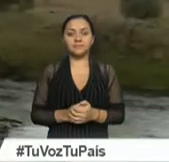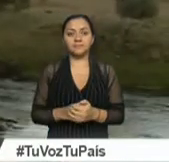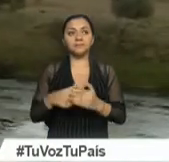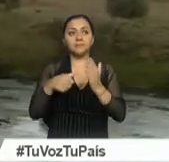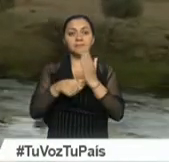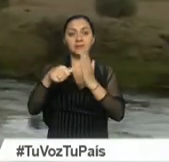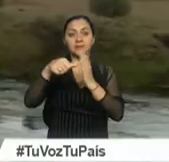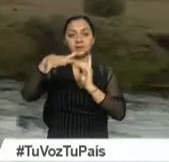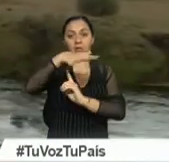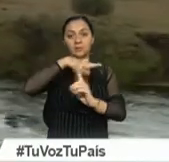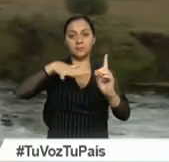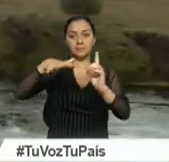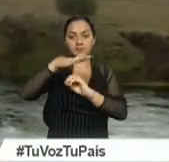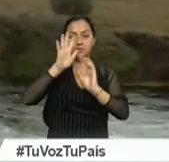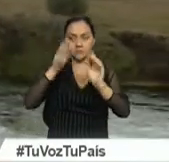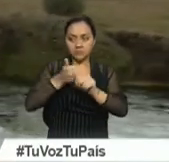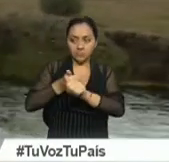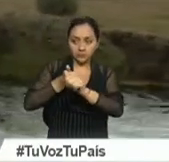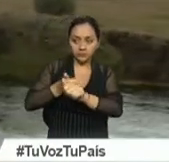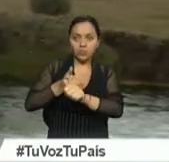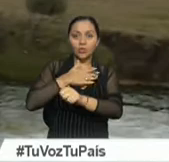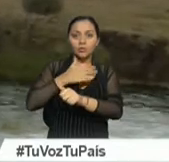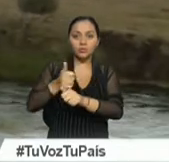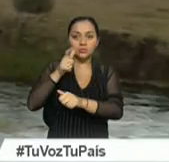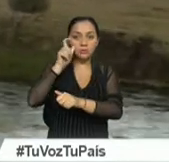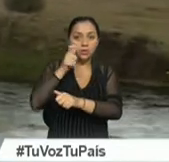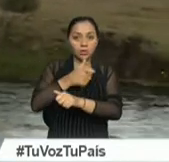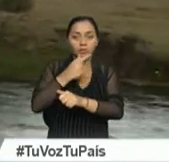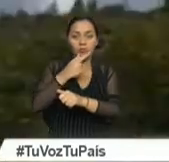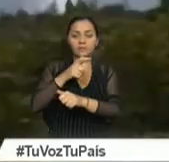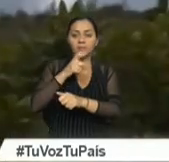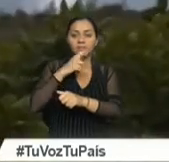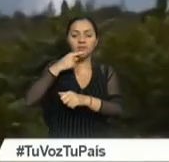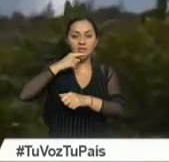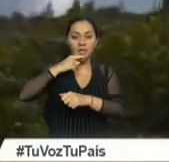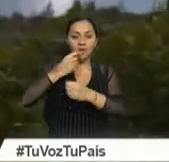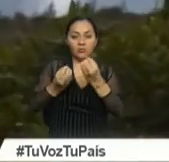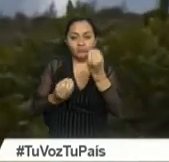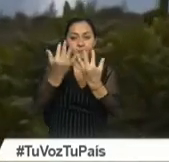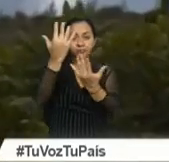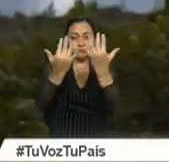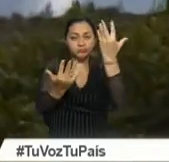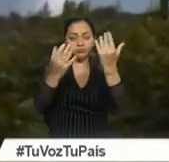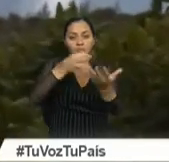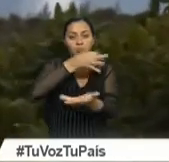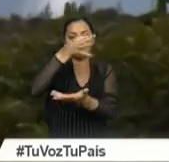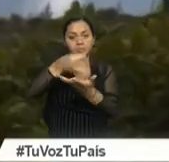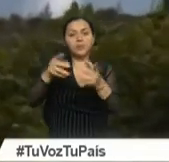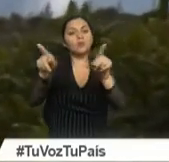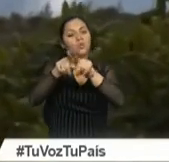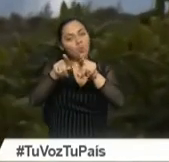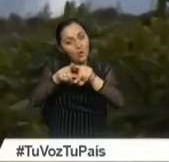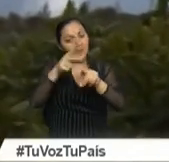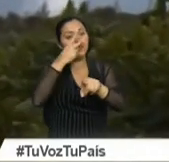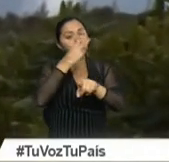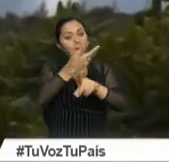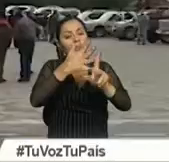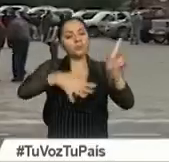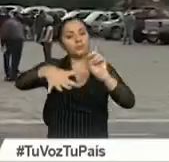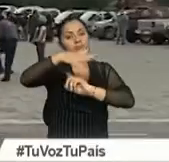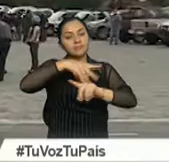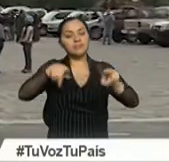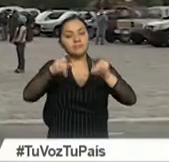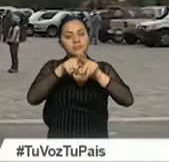del Ambiente mantiene un constante monitoreo del glaciar y gases del volcán Cotopaxi, así como de las rutas sobre los espacios superiores